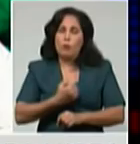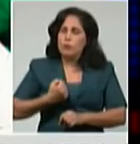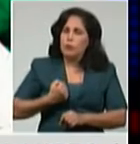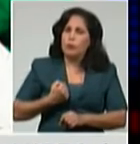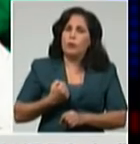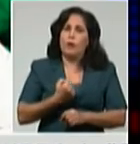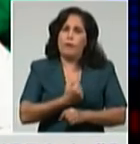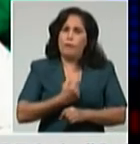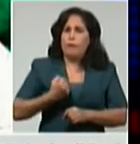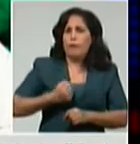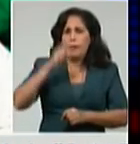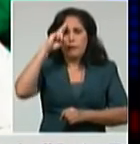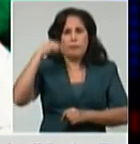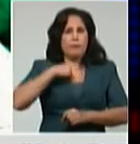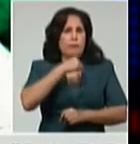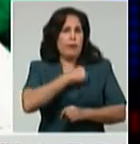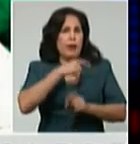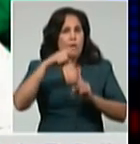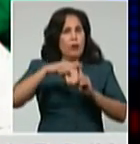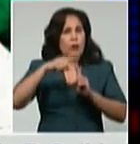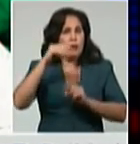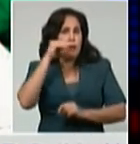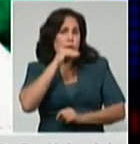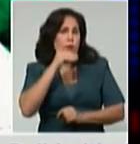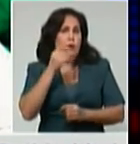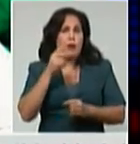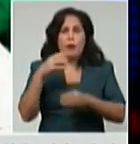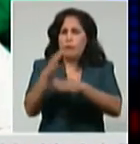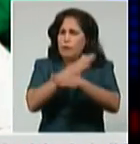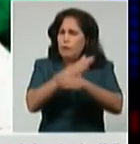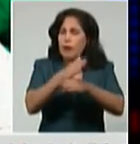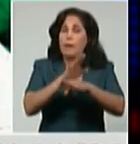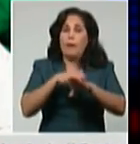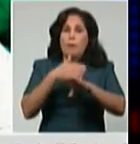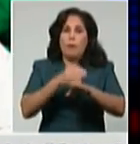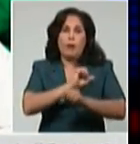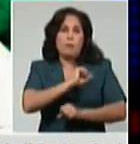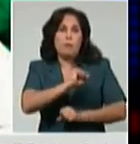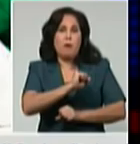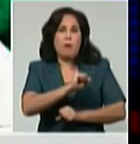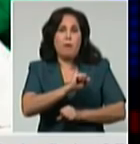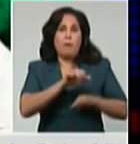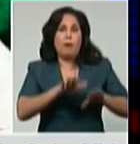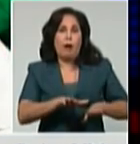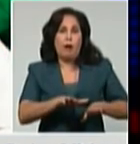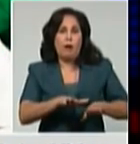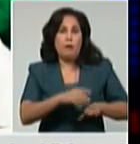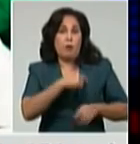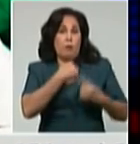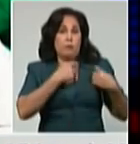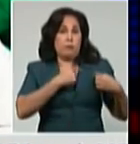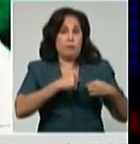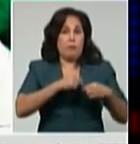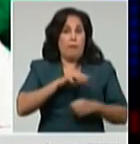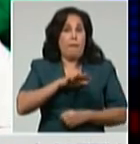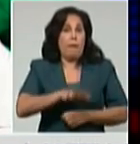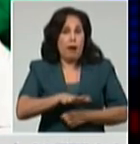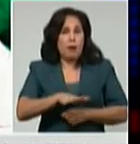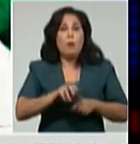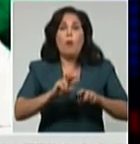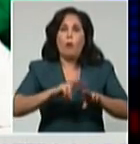profesionales y técnicos, pues hizo una parada cardíaca en asistolia, se hicieron las maniobras de